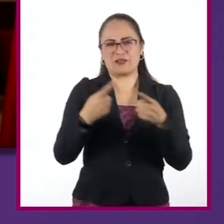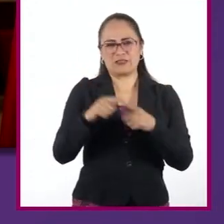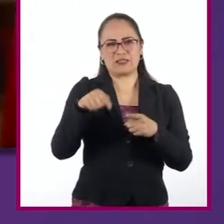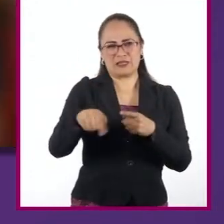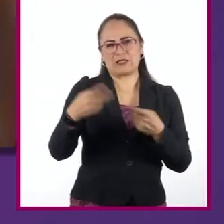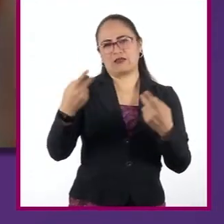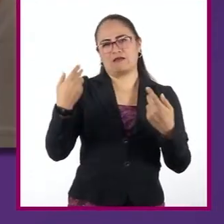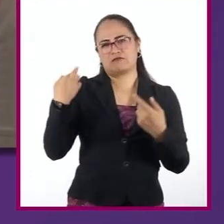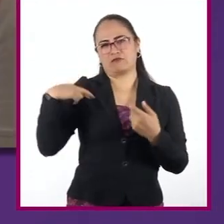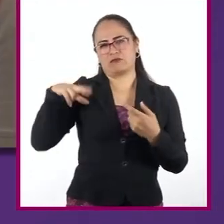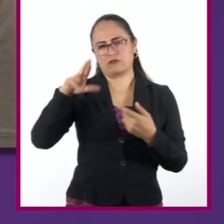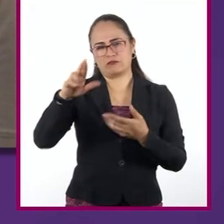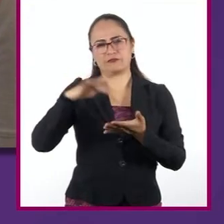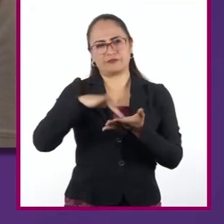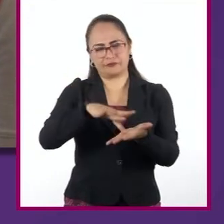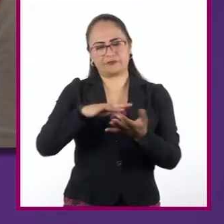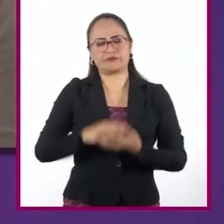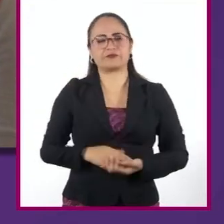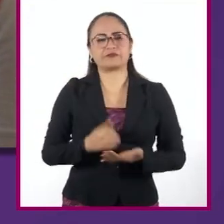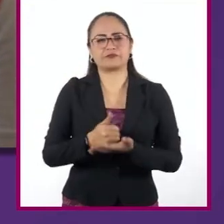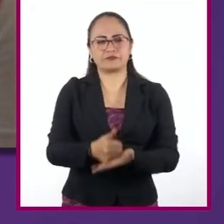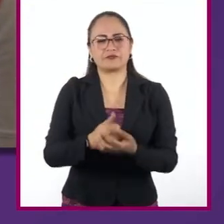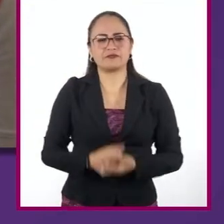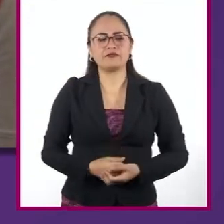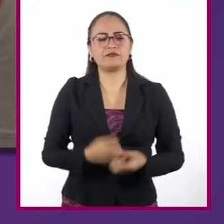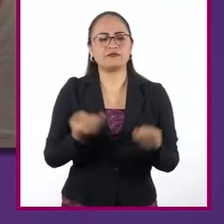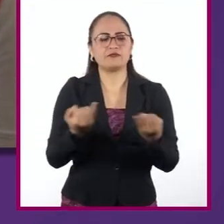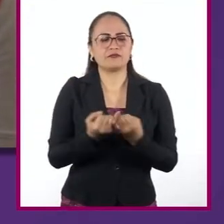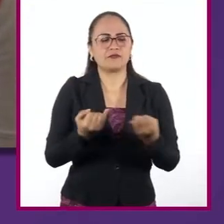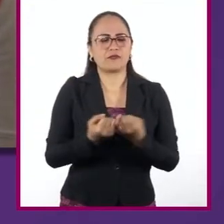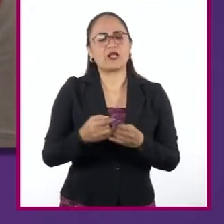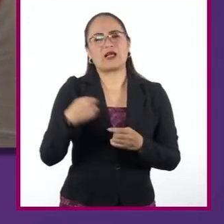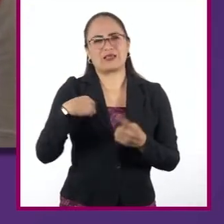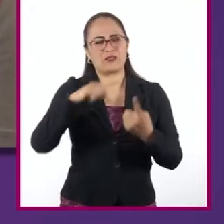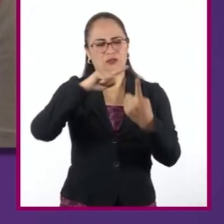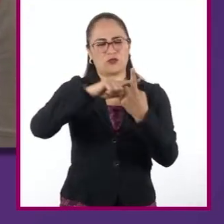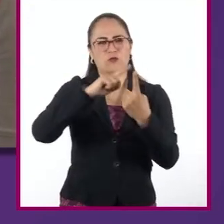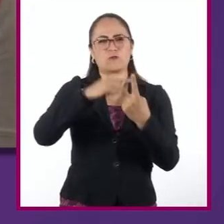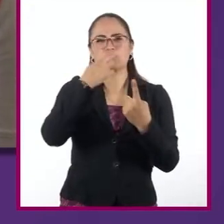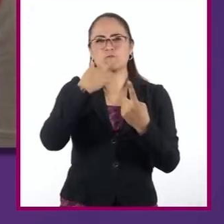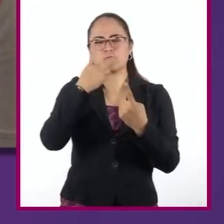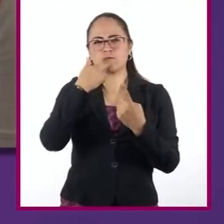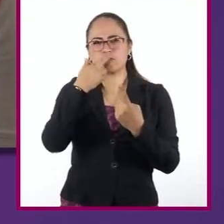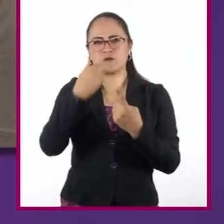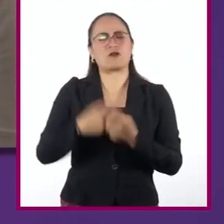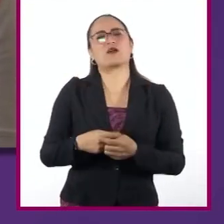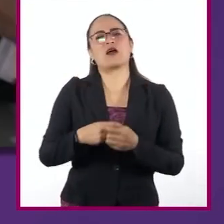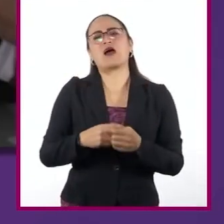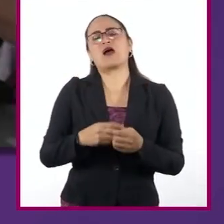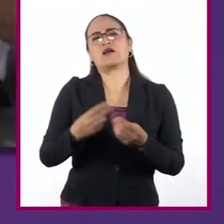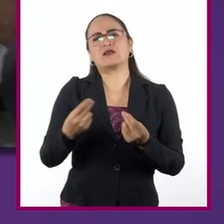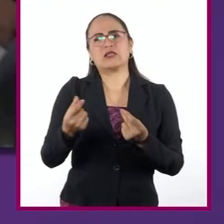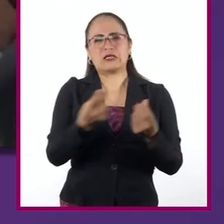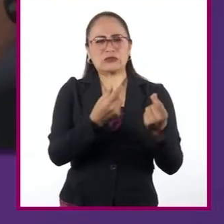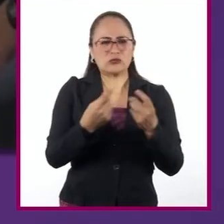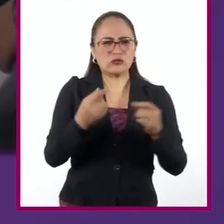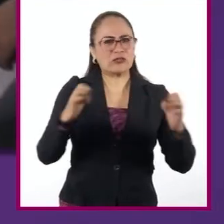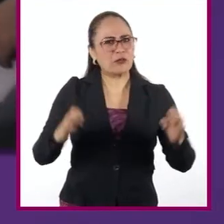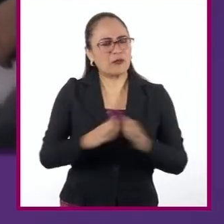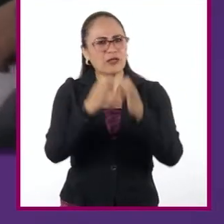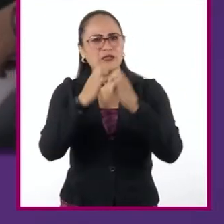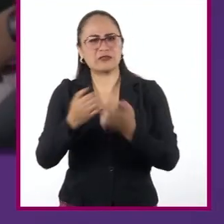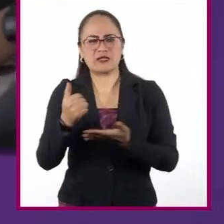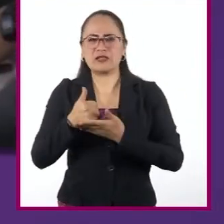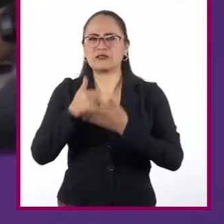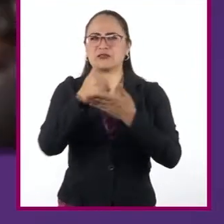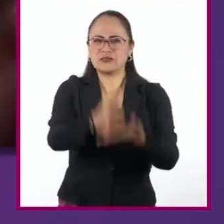voluntariado. Trabajamos dentro de las 3 líneas de estrategia de Cruz Roja Mexicana, que es salud, socorros e inclusión social. Es hacer una cultura, dirían,